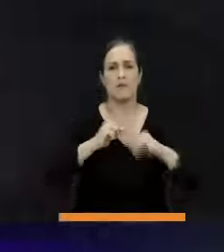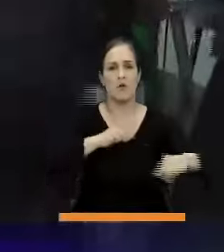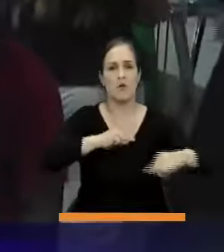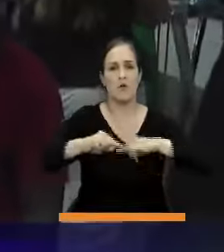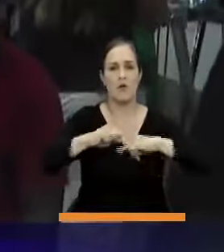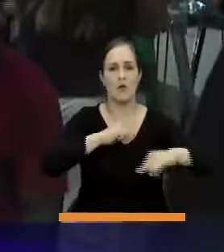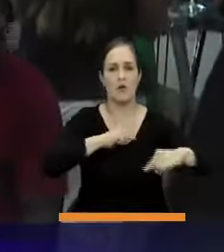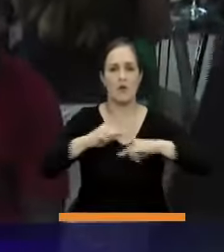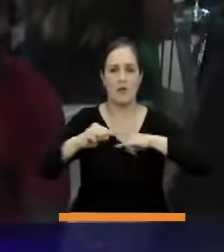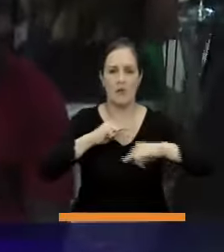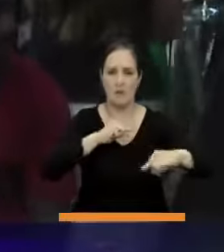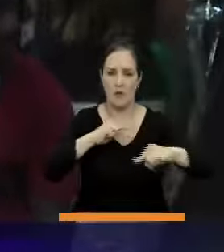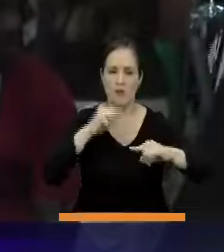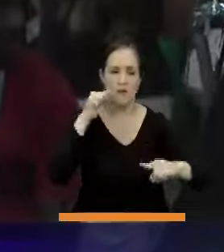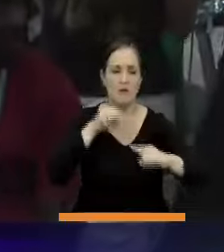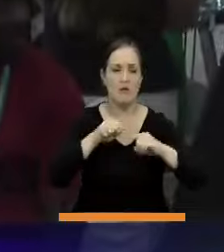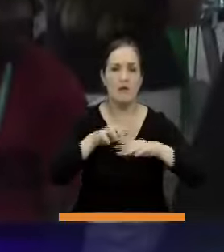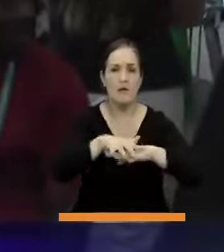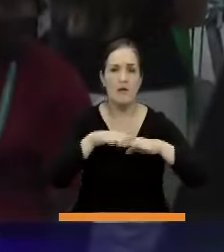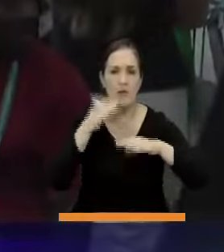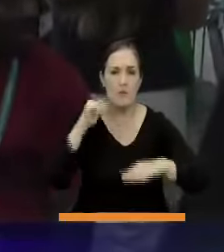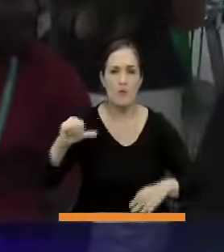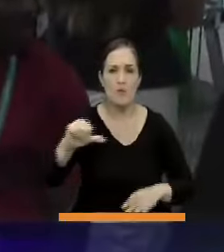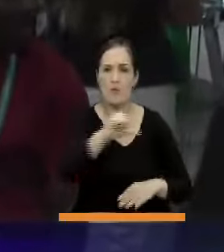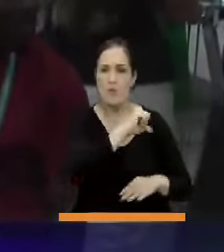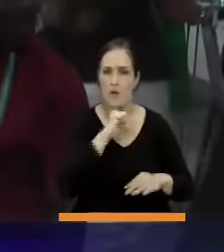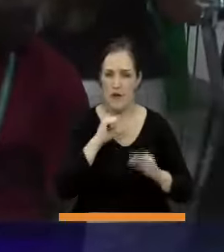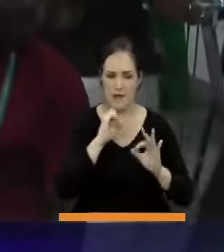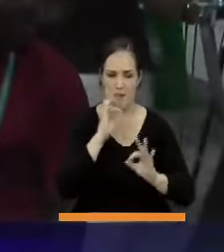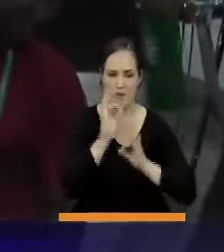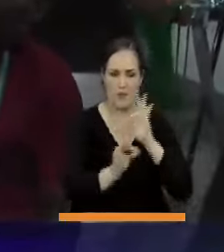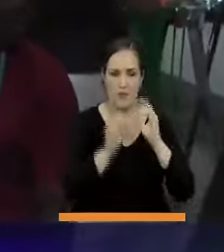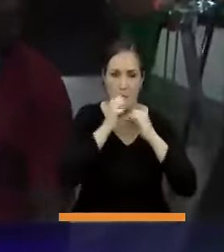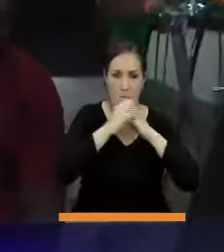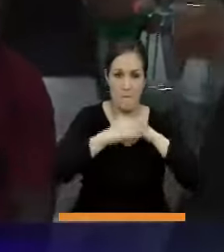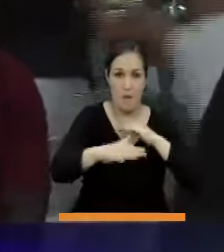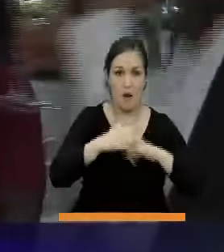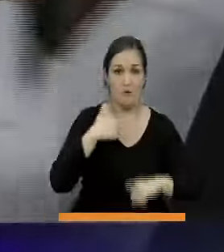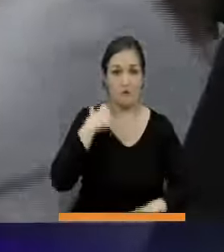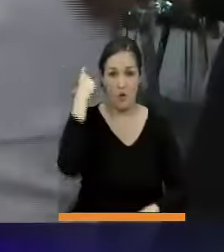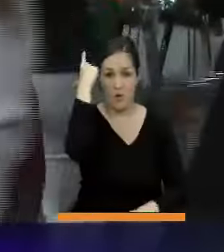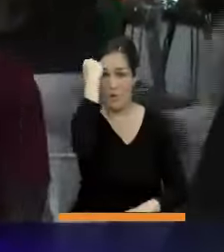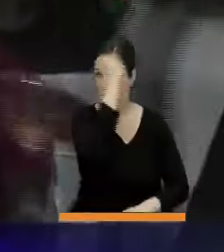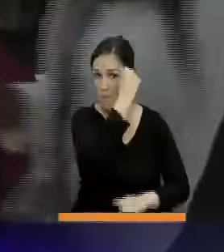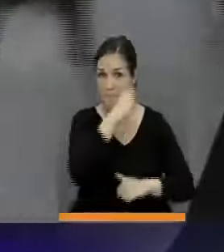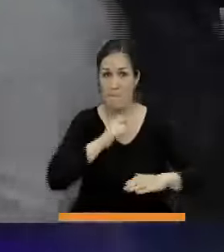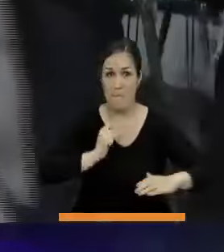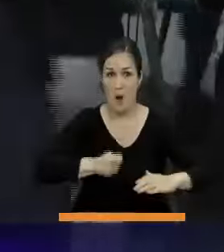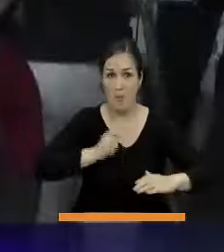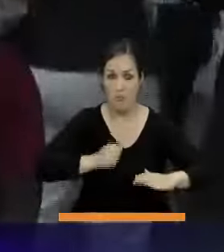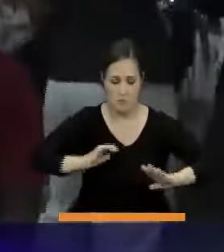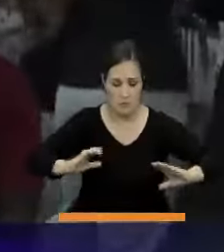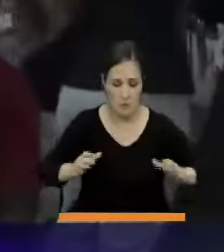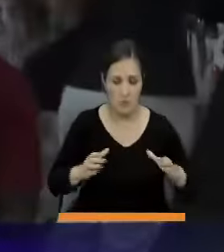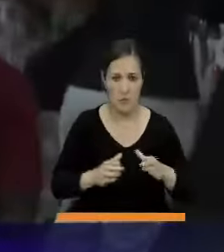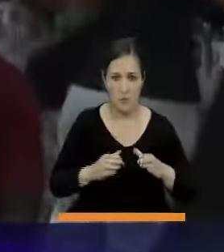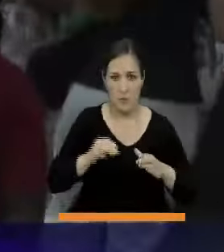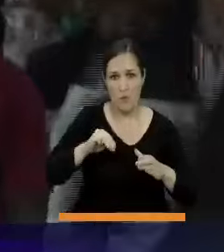del Mar. Hoy en día, como Mapuche, Las Quienche y mujeres, principalmente venimos a dar a conocer y